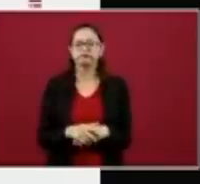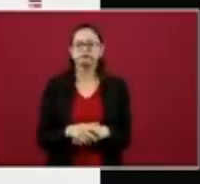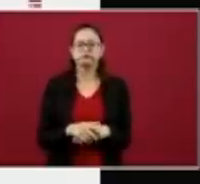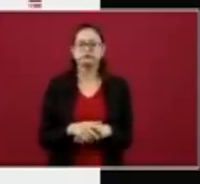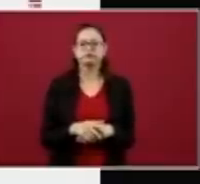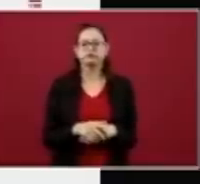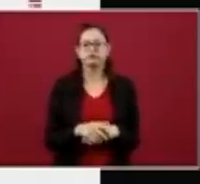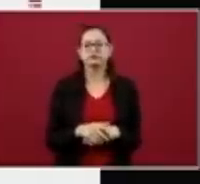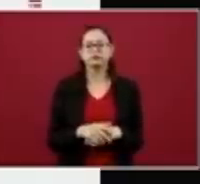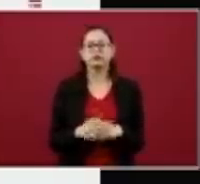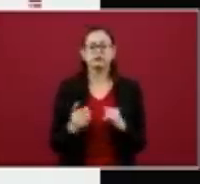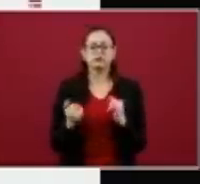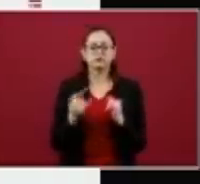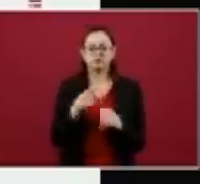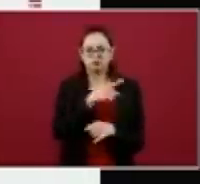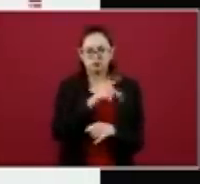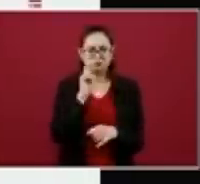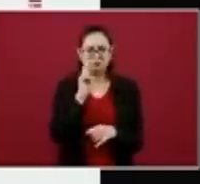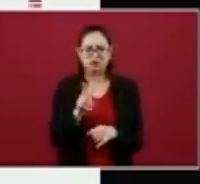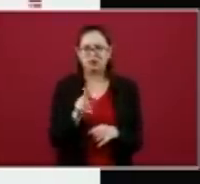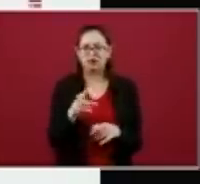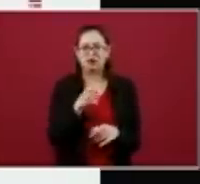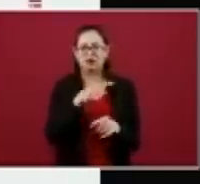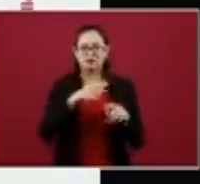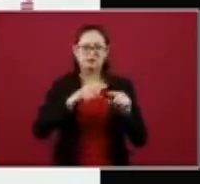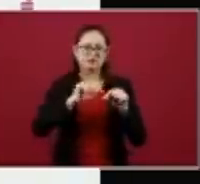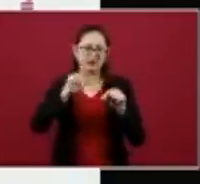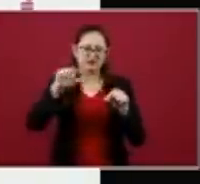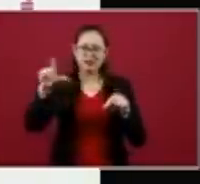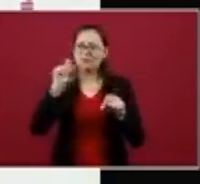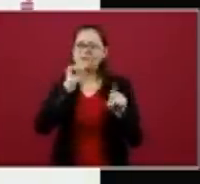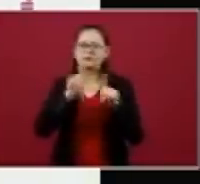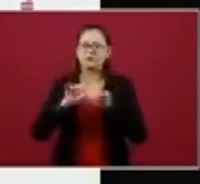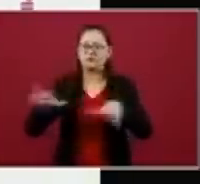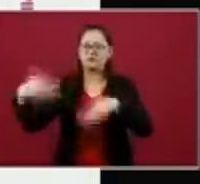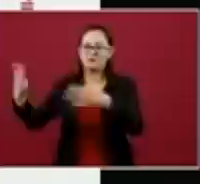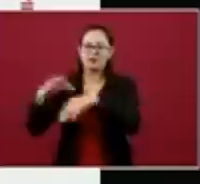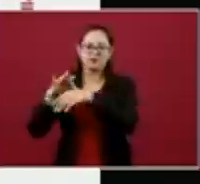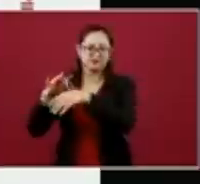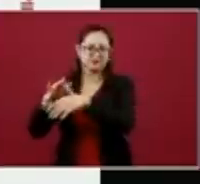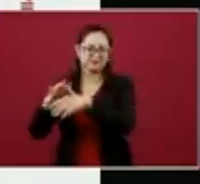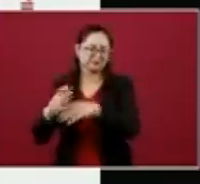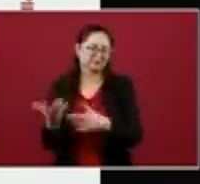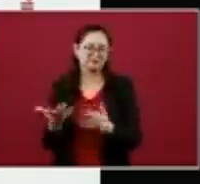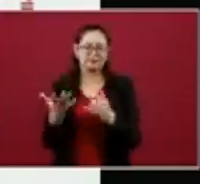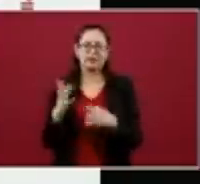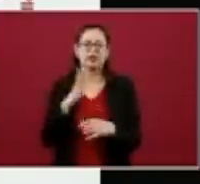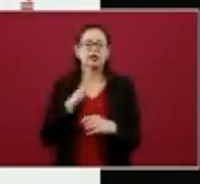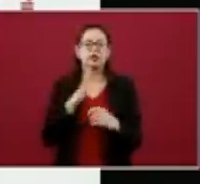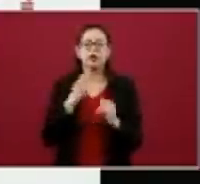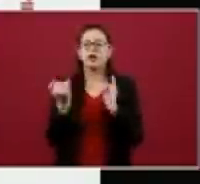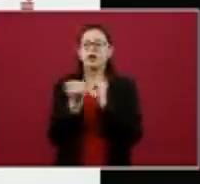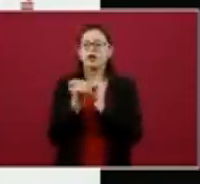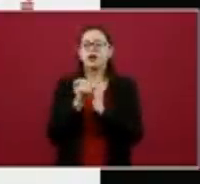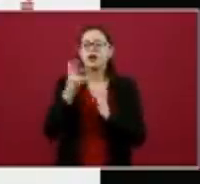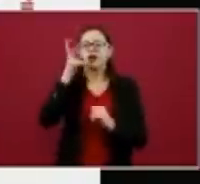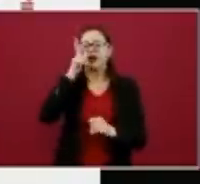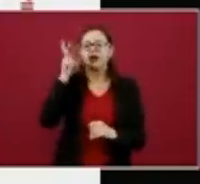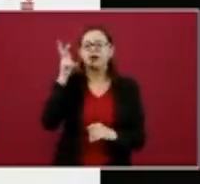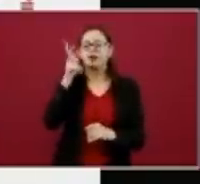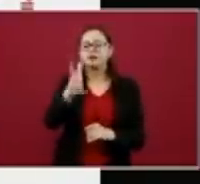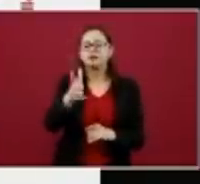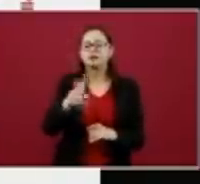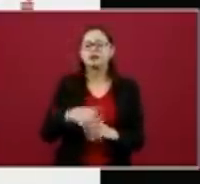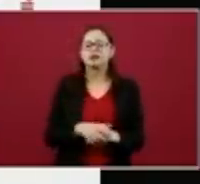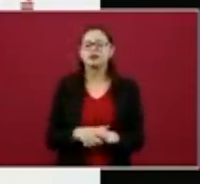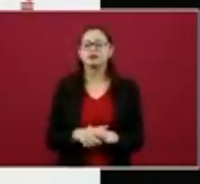y también en la calle. La que sigue, por favor. En el caso de Hidalgo, que también tuvimos problemas,